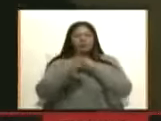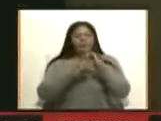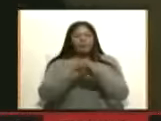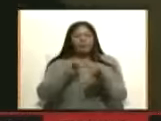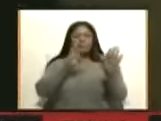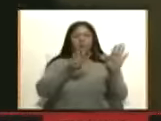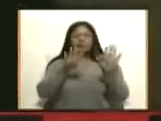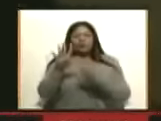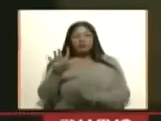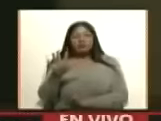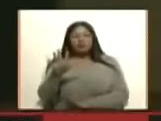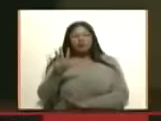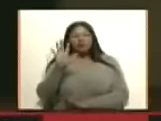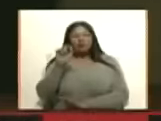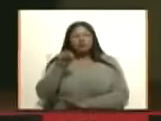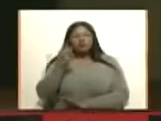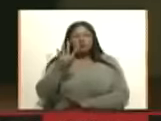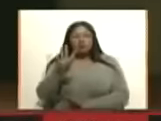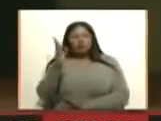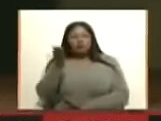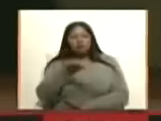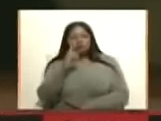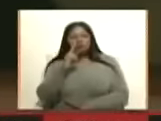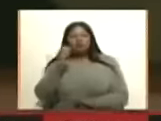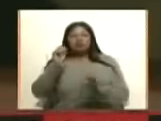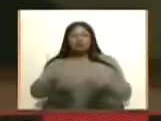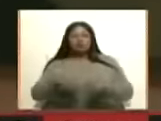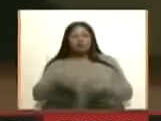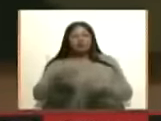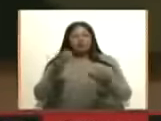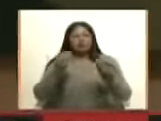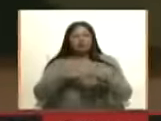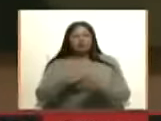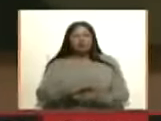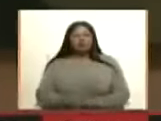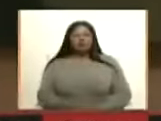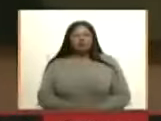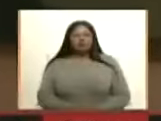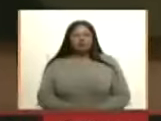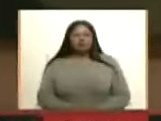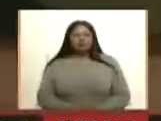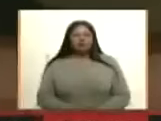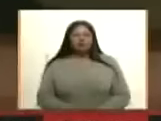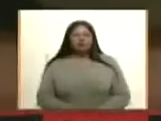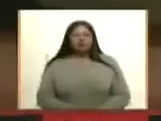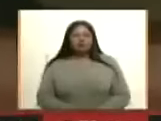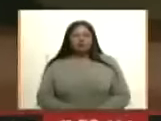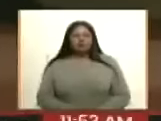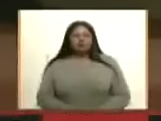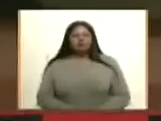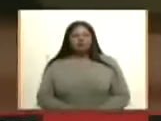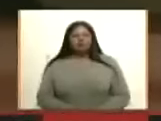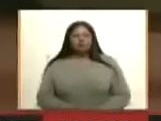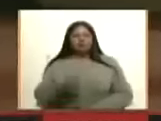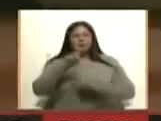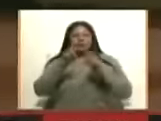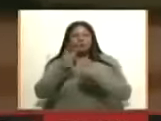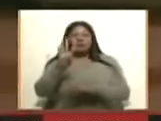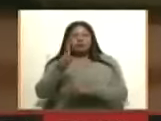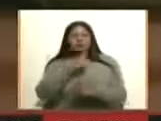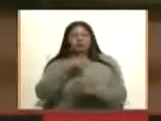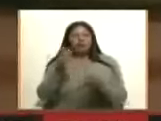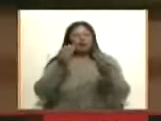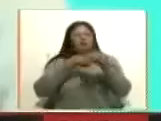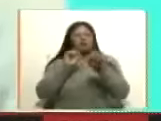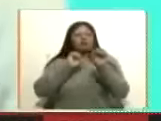95.4 por dijo que sí que estaba de acuerdo en la pregunta número cuatro si estábamos de acuerdo en rechazar